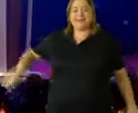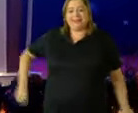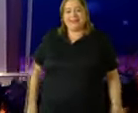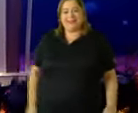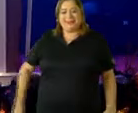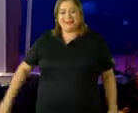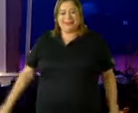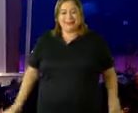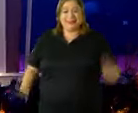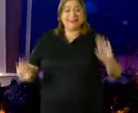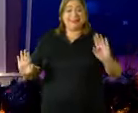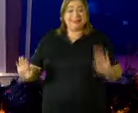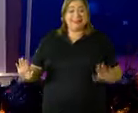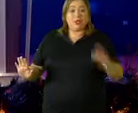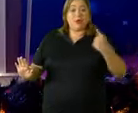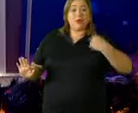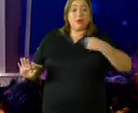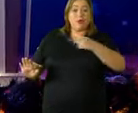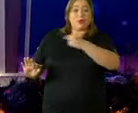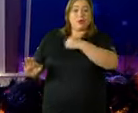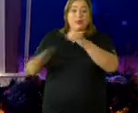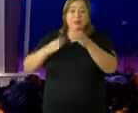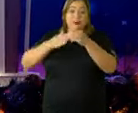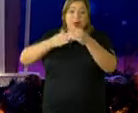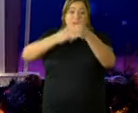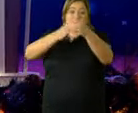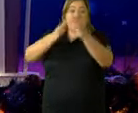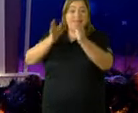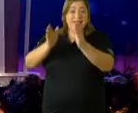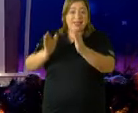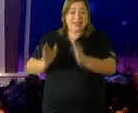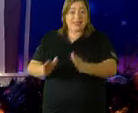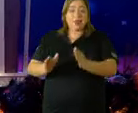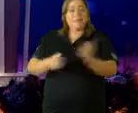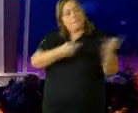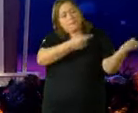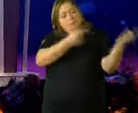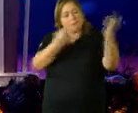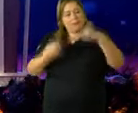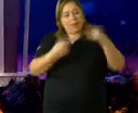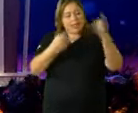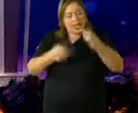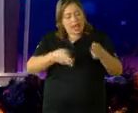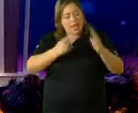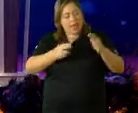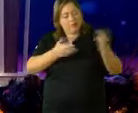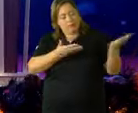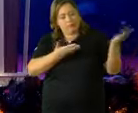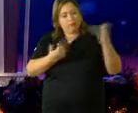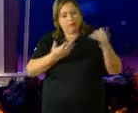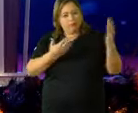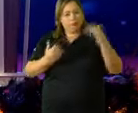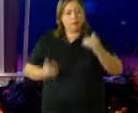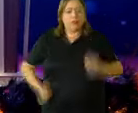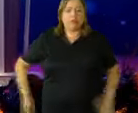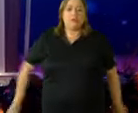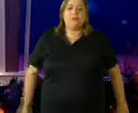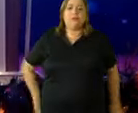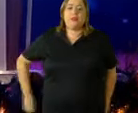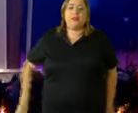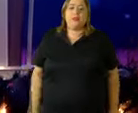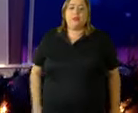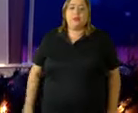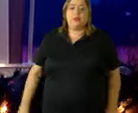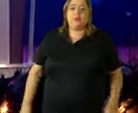Y quisiera que nuestros líderes que estuvieron allá pasen arriba rapidito, Rafa, Dorlín, Hernán,